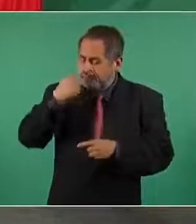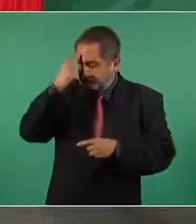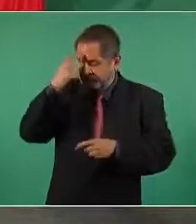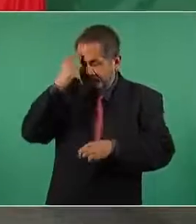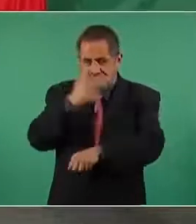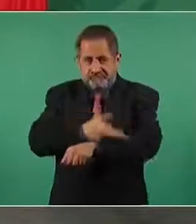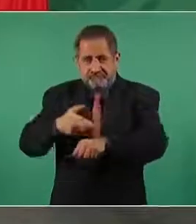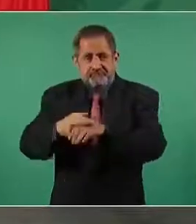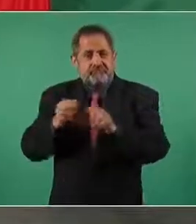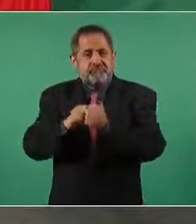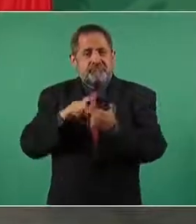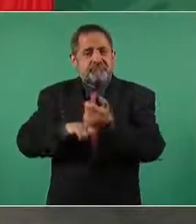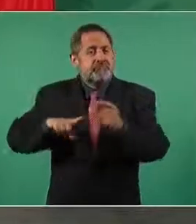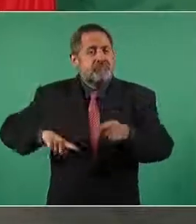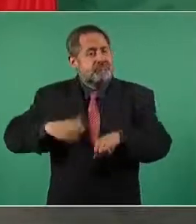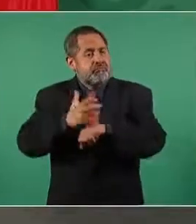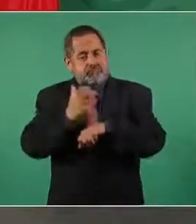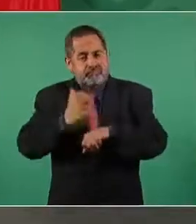con el gobierno de Estados Unidos.